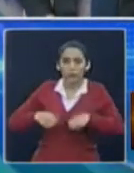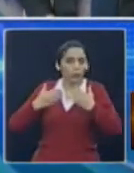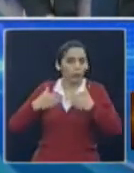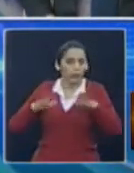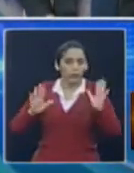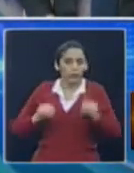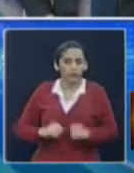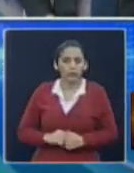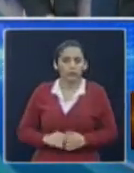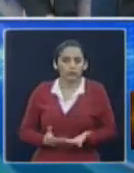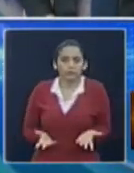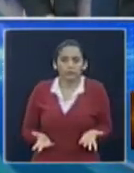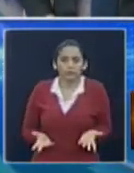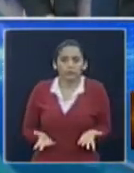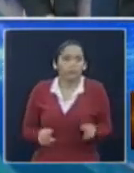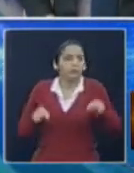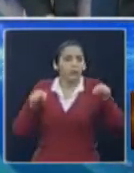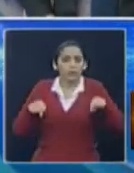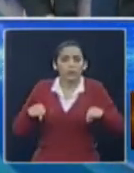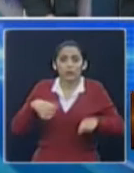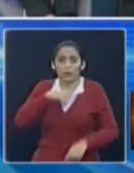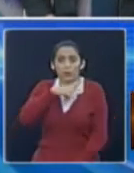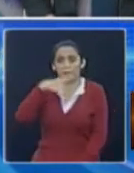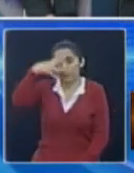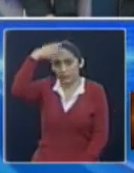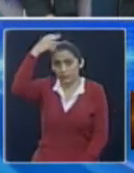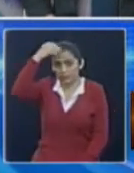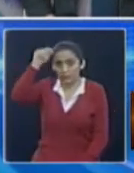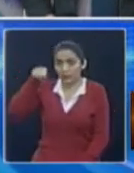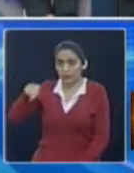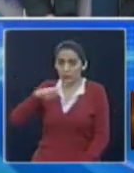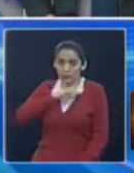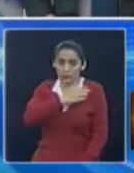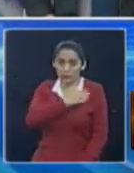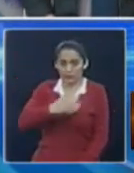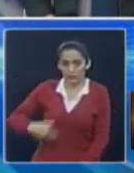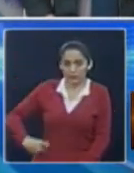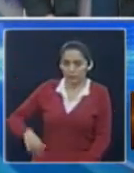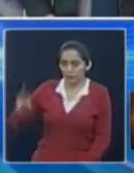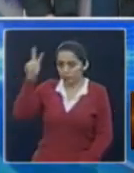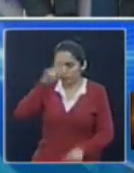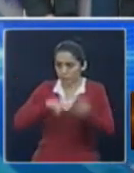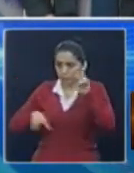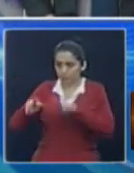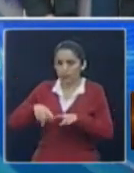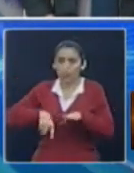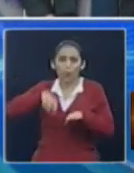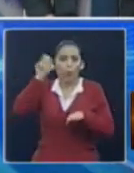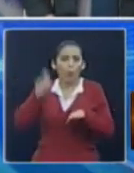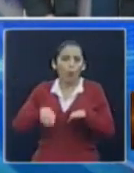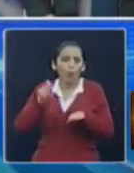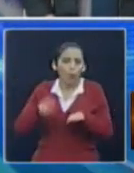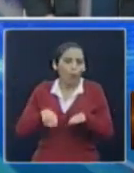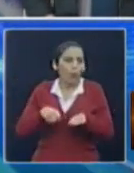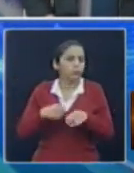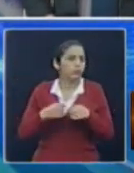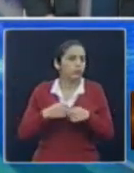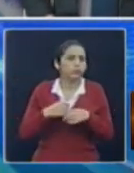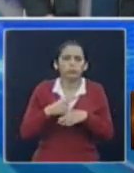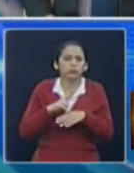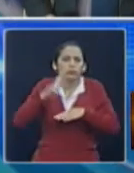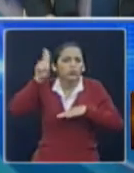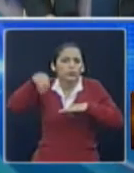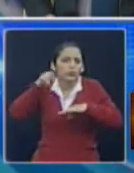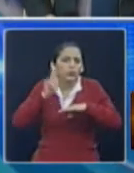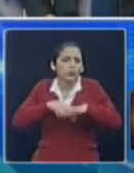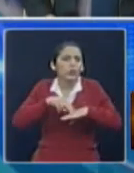juez natural y el de todo el proceso, porque no solo es el caso del